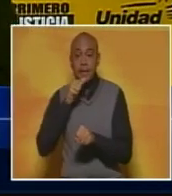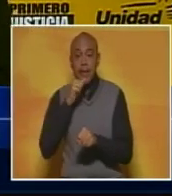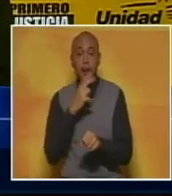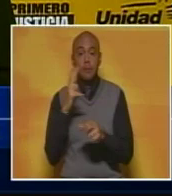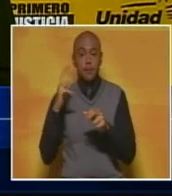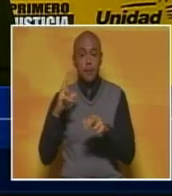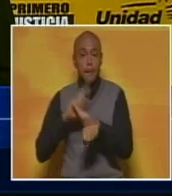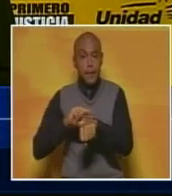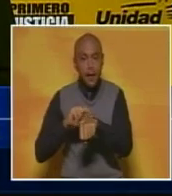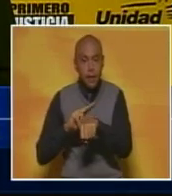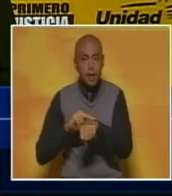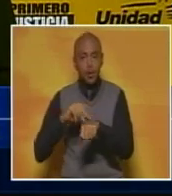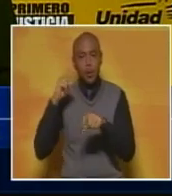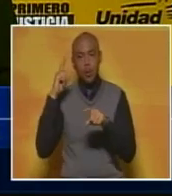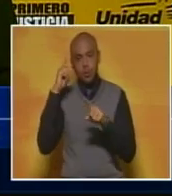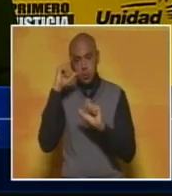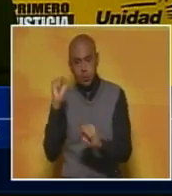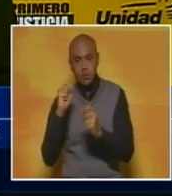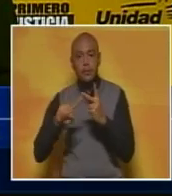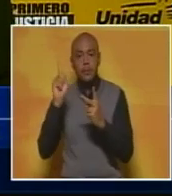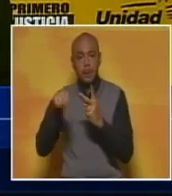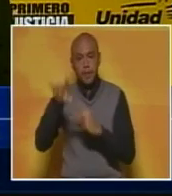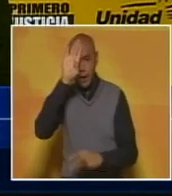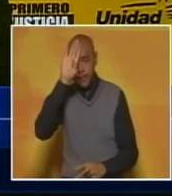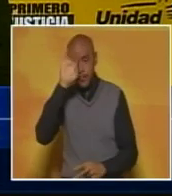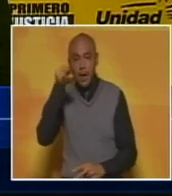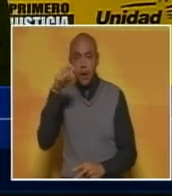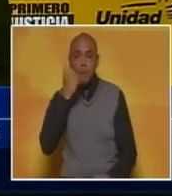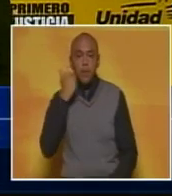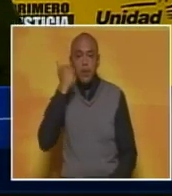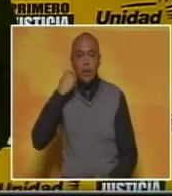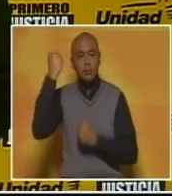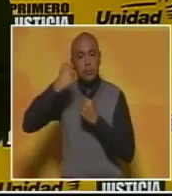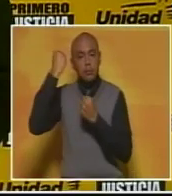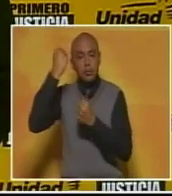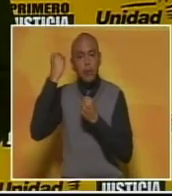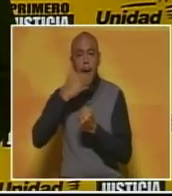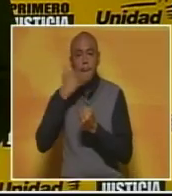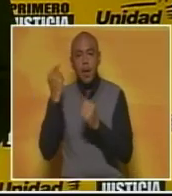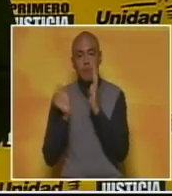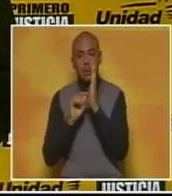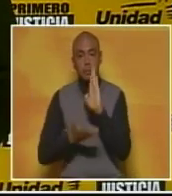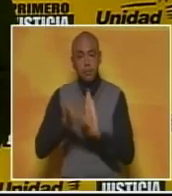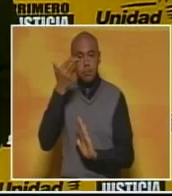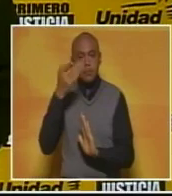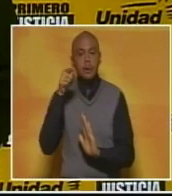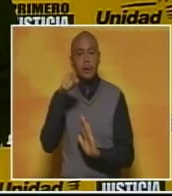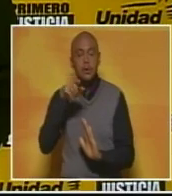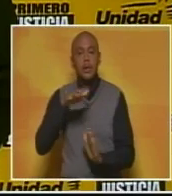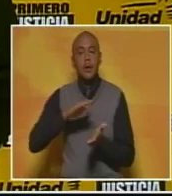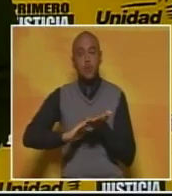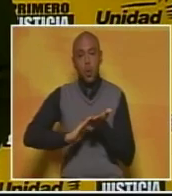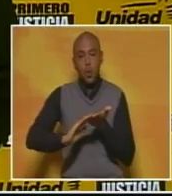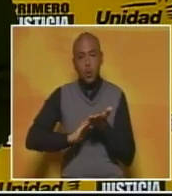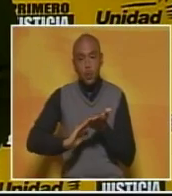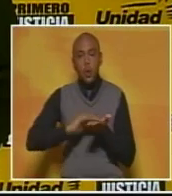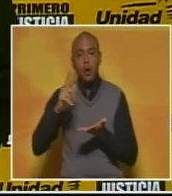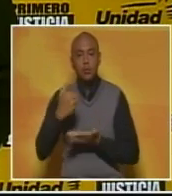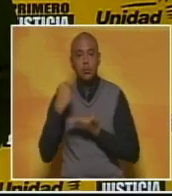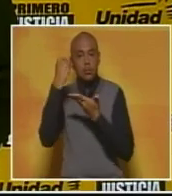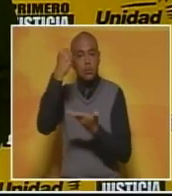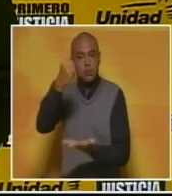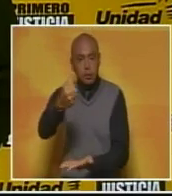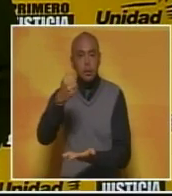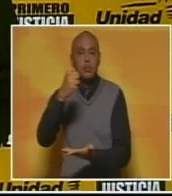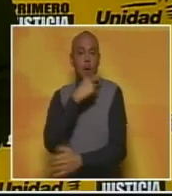solamente vienen reclamando reivindicaciones laborales, sino también mejoras en la situación de abastecimiento de